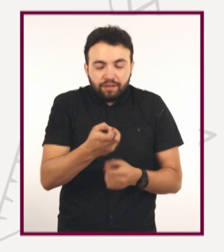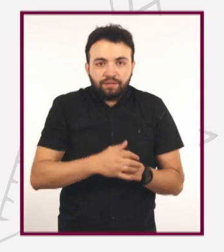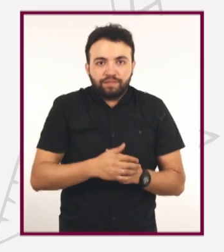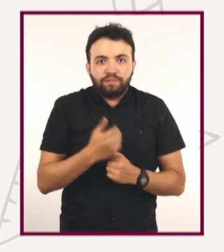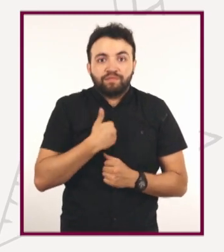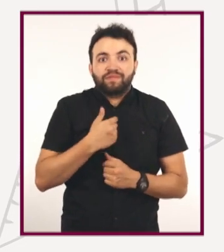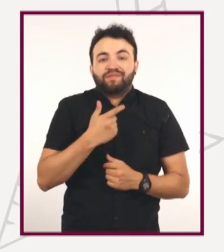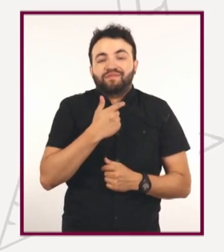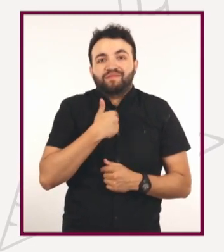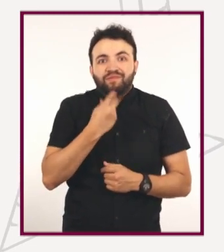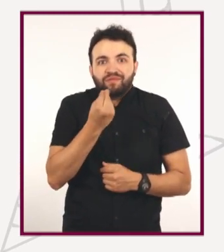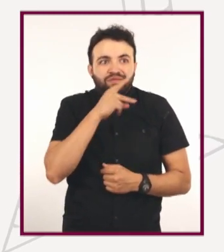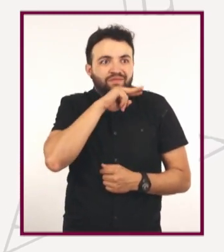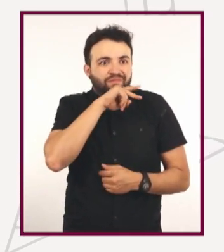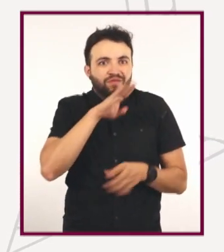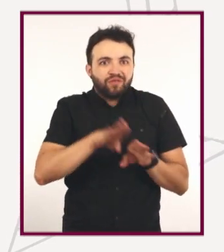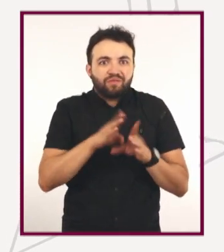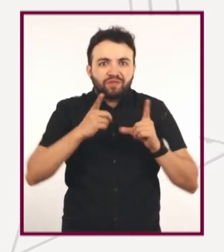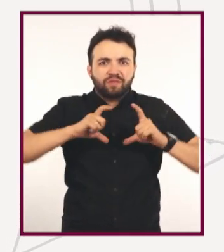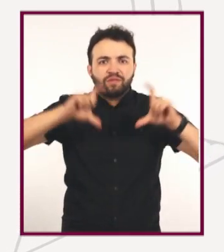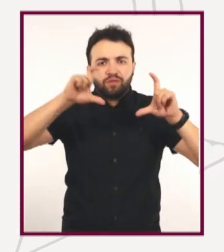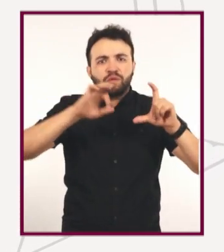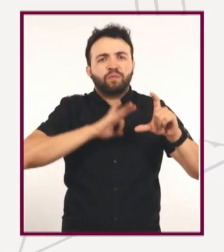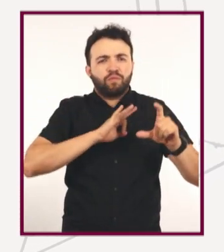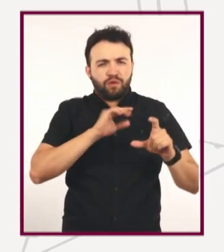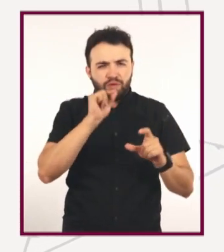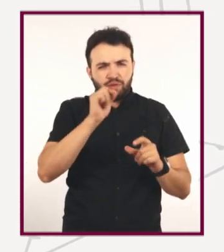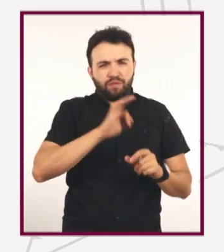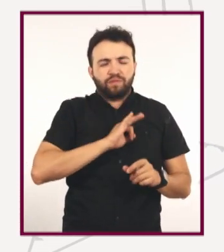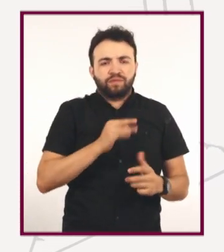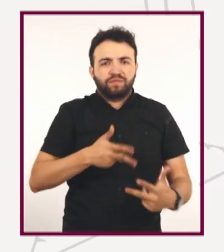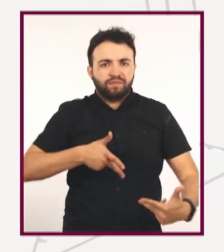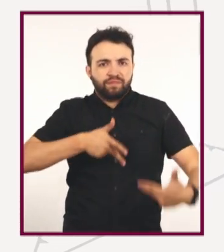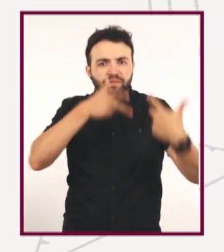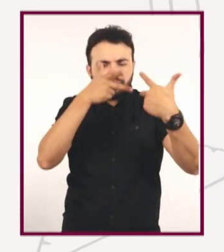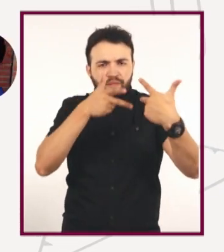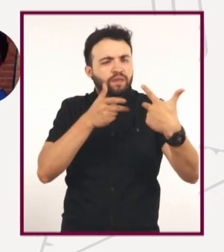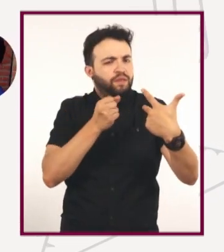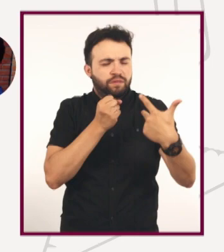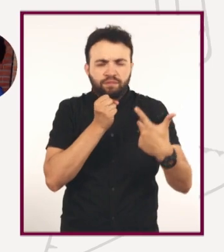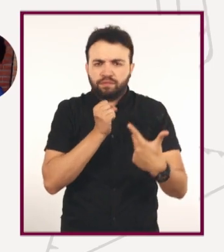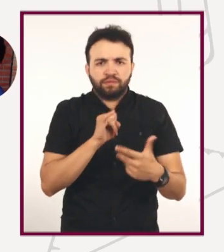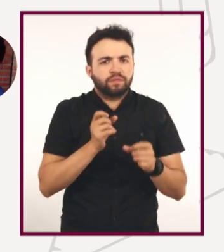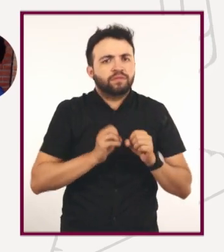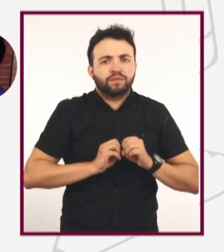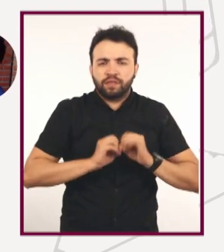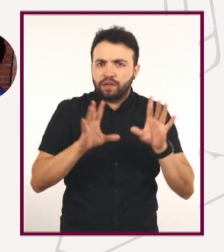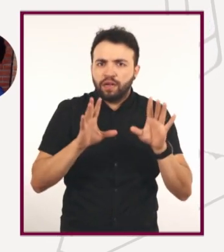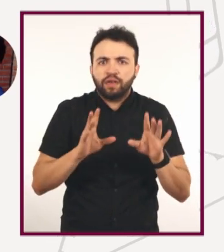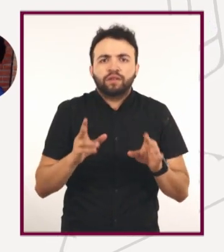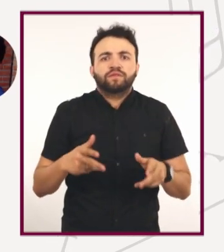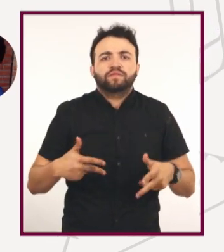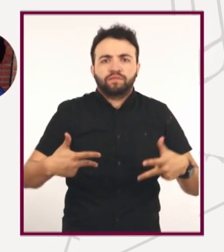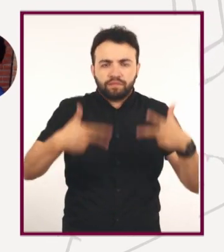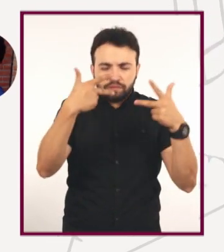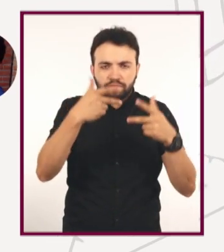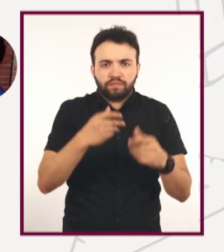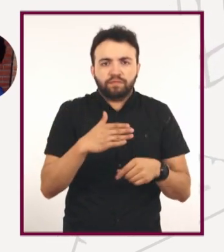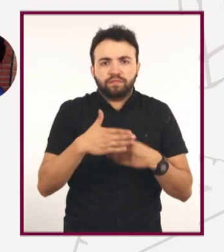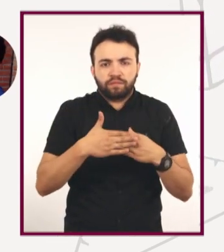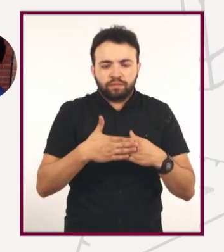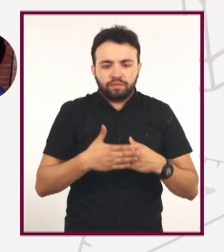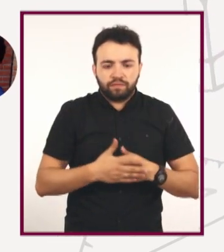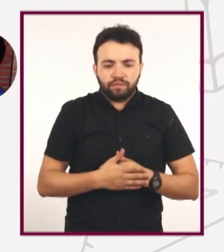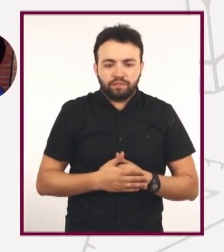es, y lo que más me preocupa es la exposición. ¿Cómo andas al rato para hacer una videollamada? Tranquilo, sí, va. Vámonos al rato